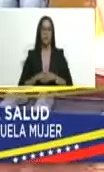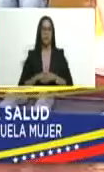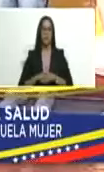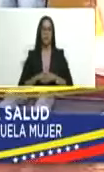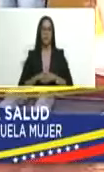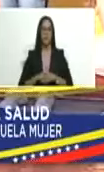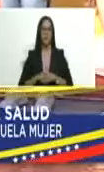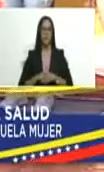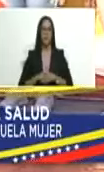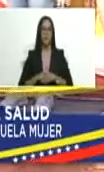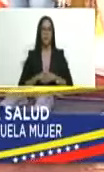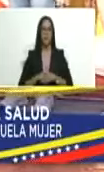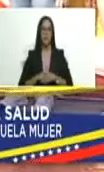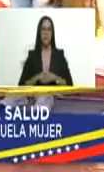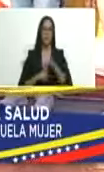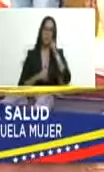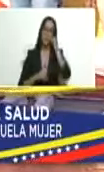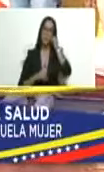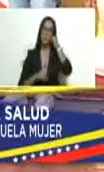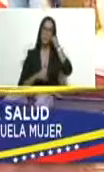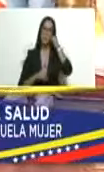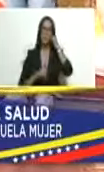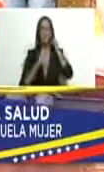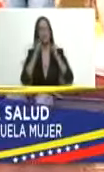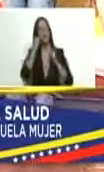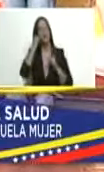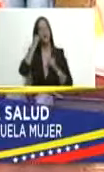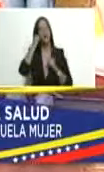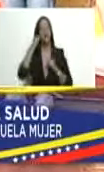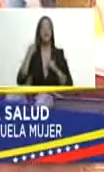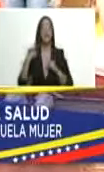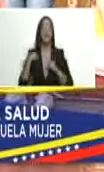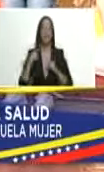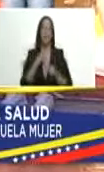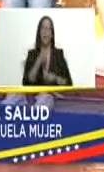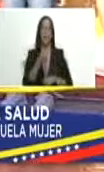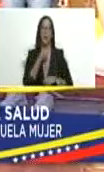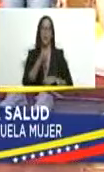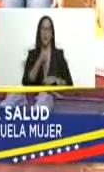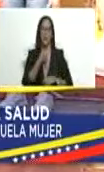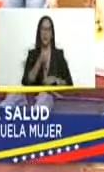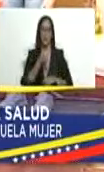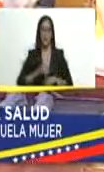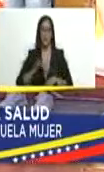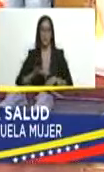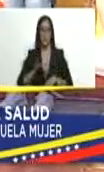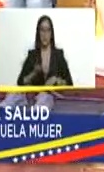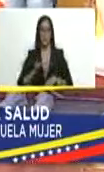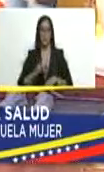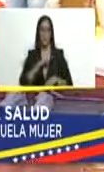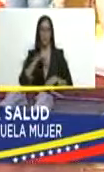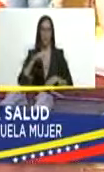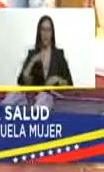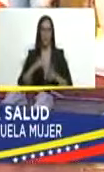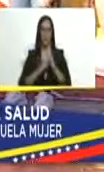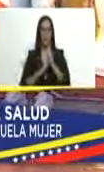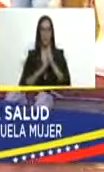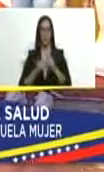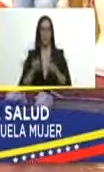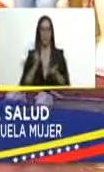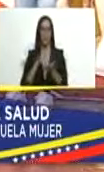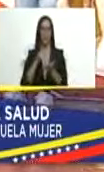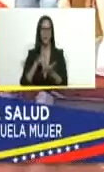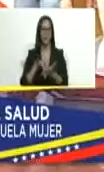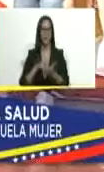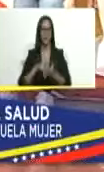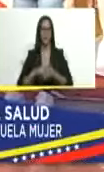en el Vértice cultura. 6, presidente, tenemos a una periodista destacada. Nuestra amiga Ibemar, que también viene sumando a las